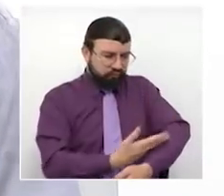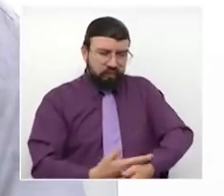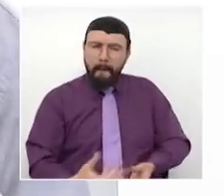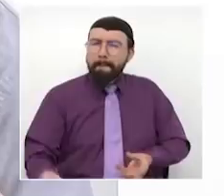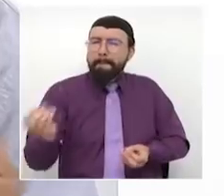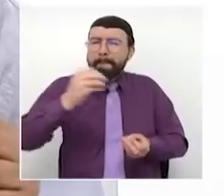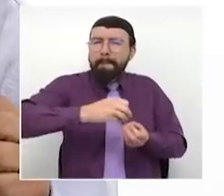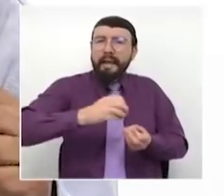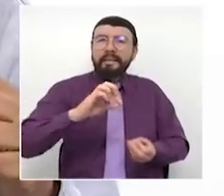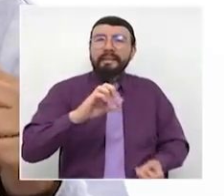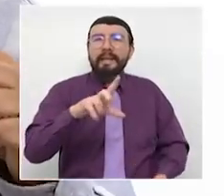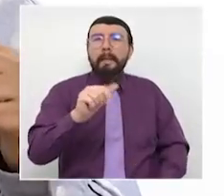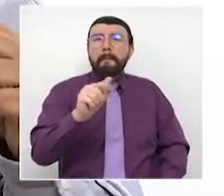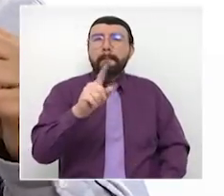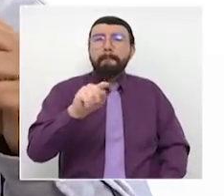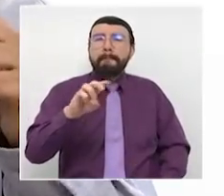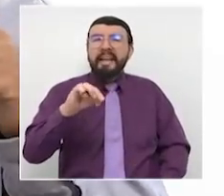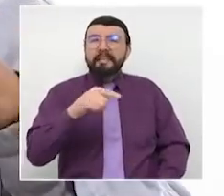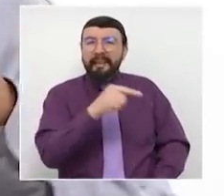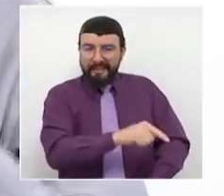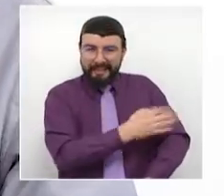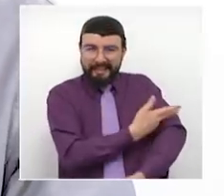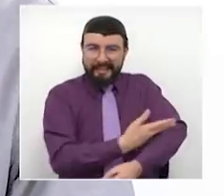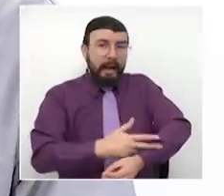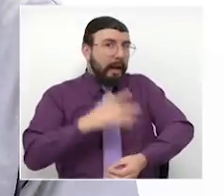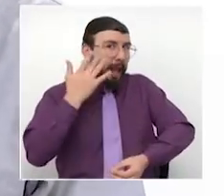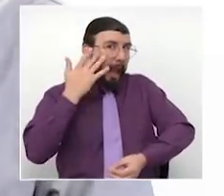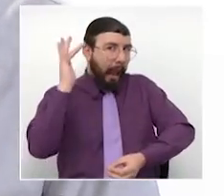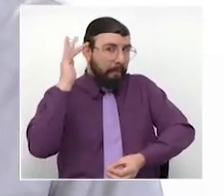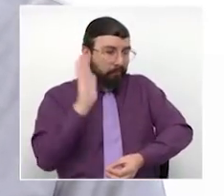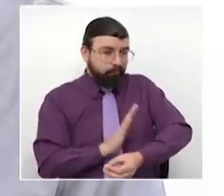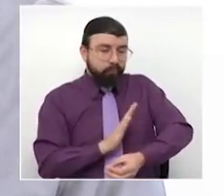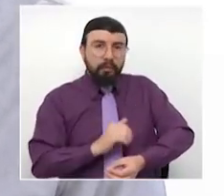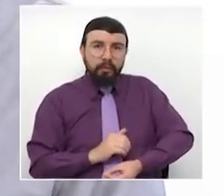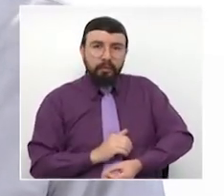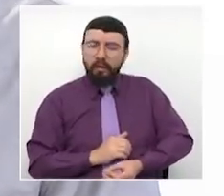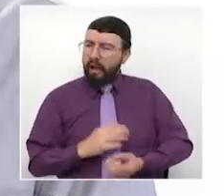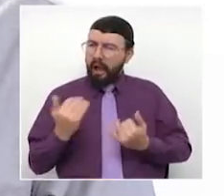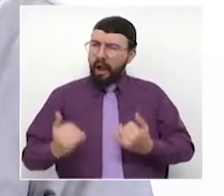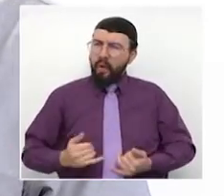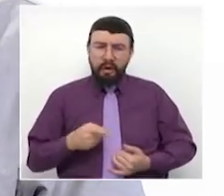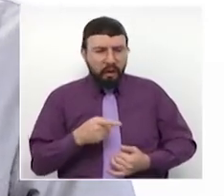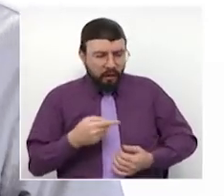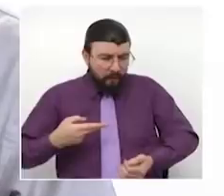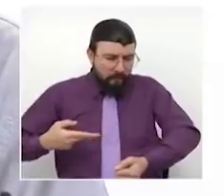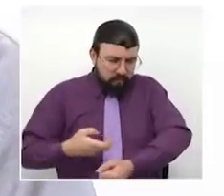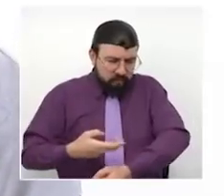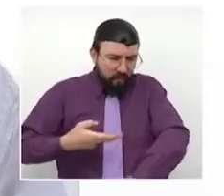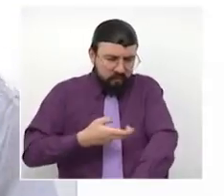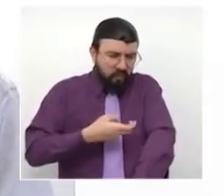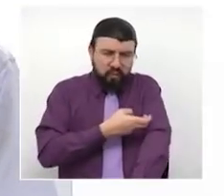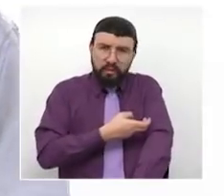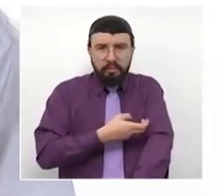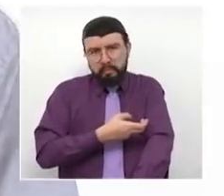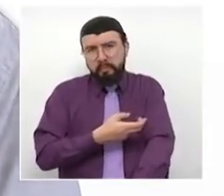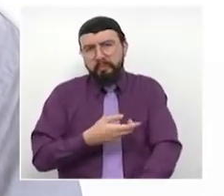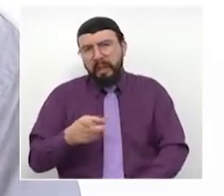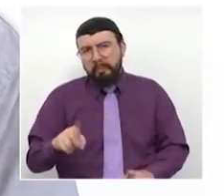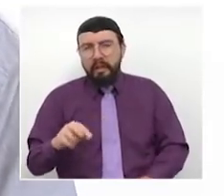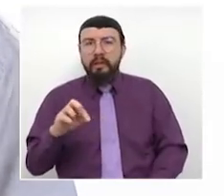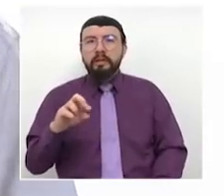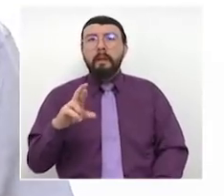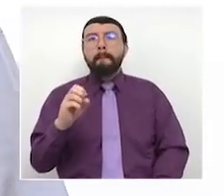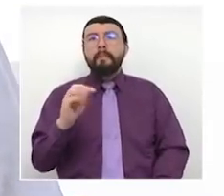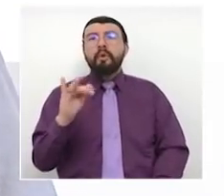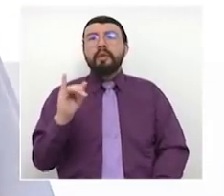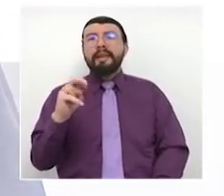en día estamos trabajando no con los factores de crecimiento plasmático ricos, sino que estamos también aplicando proteínas